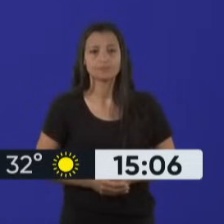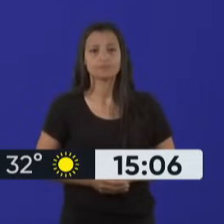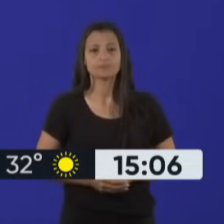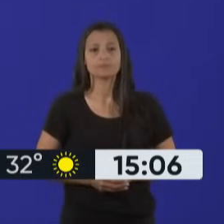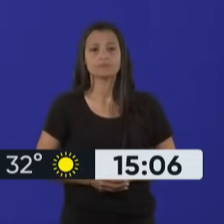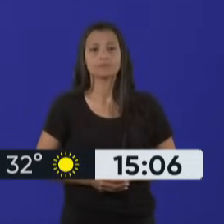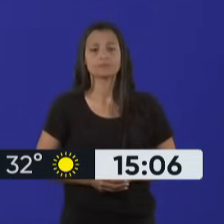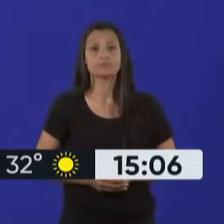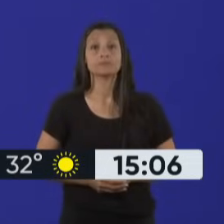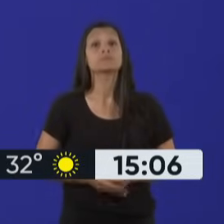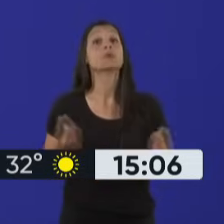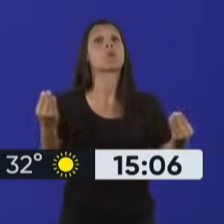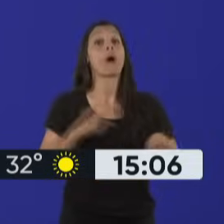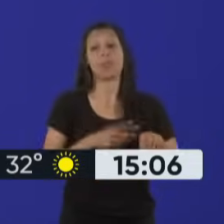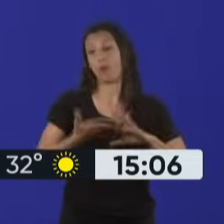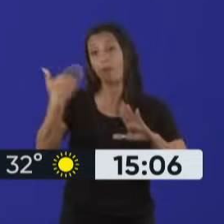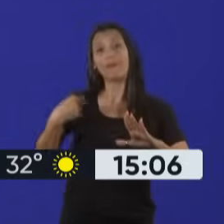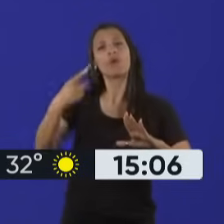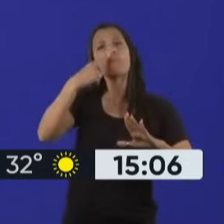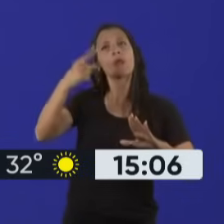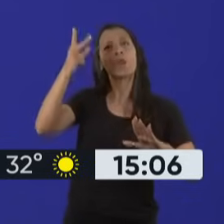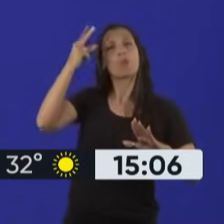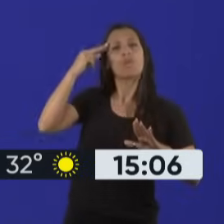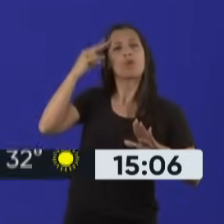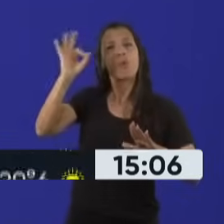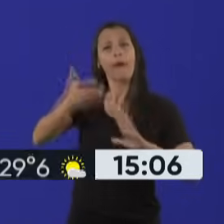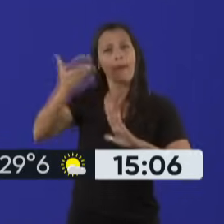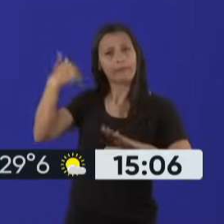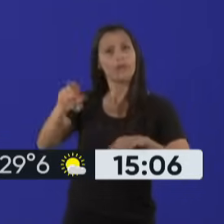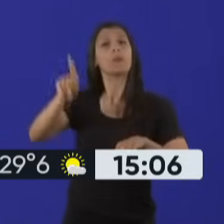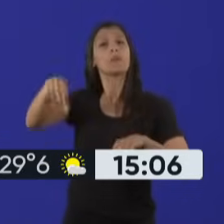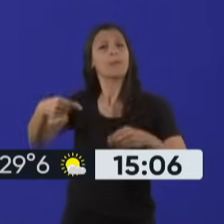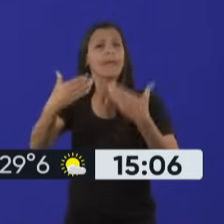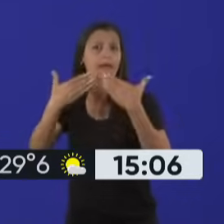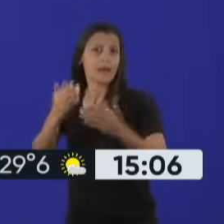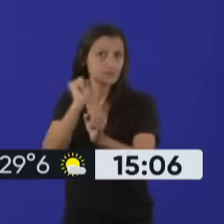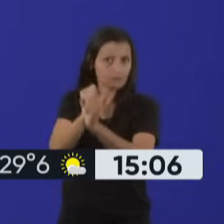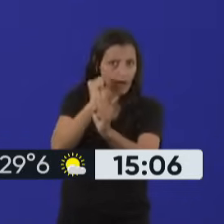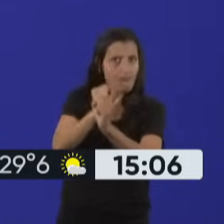a fines de los 80, inicio de los 90, con un trabajo de